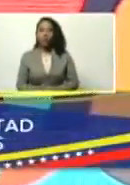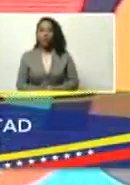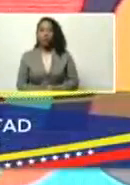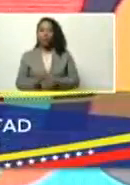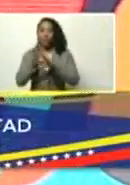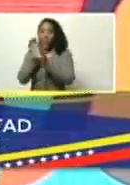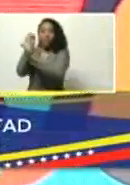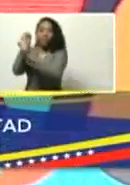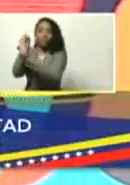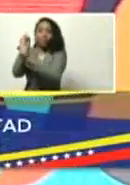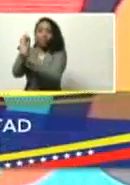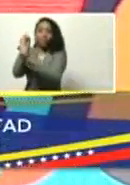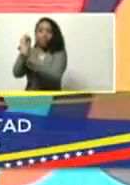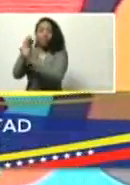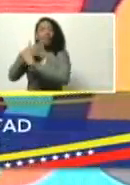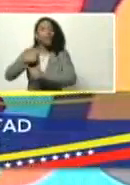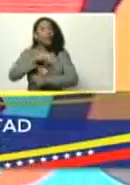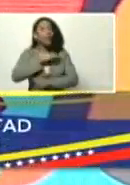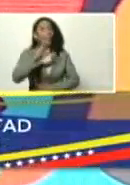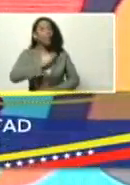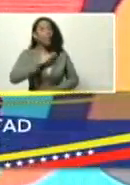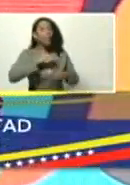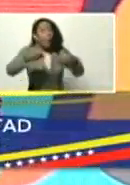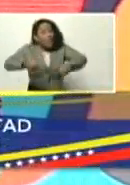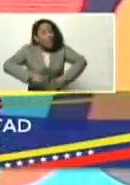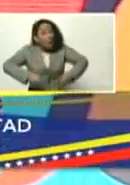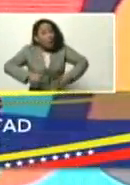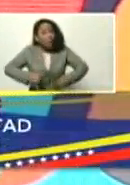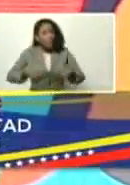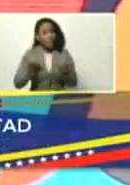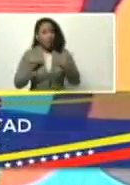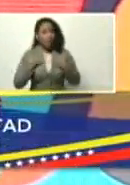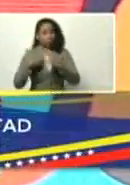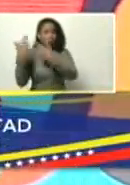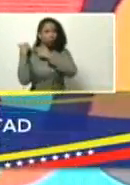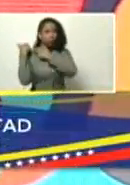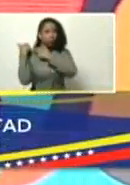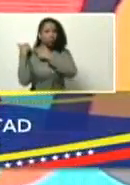dependamos de nuestro propio esfuerzo.